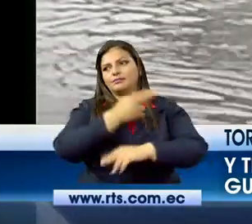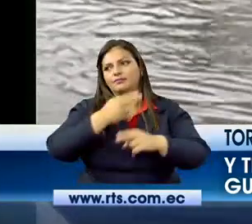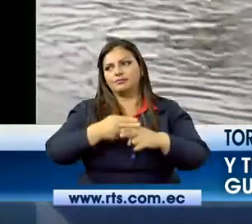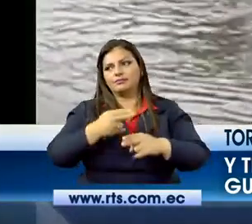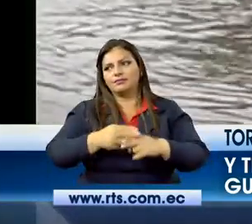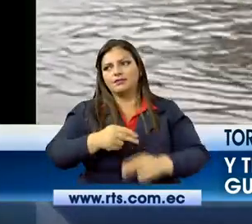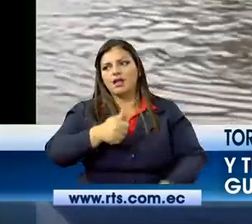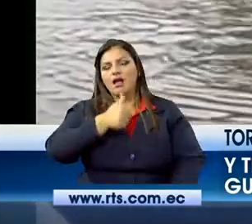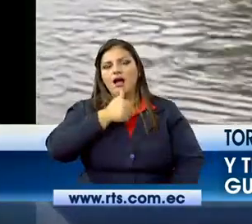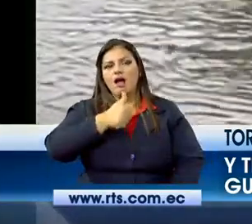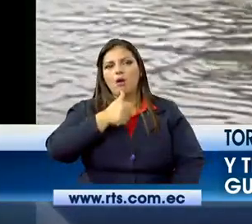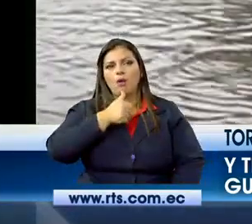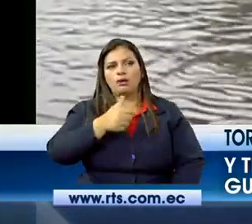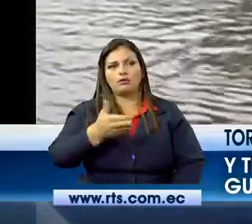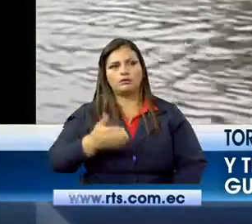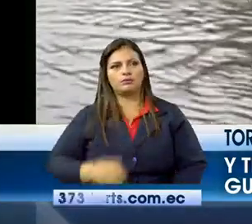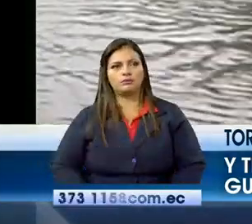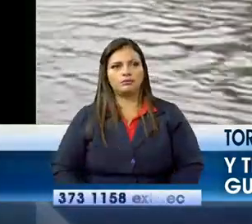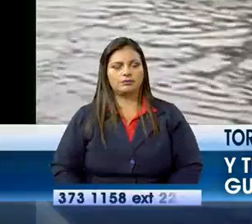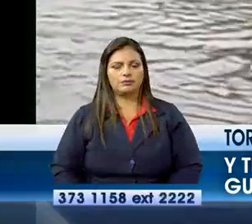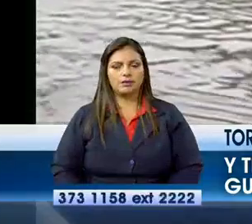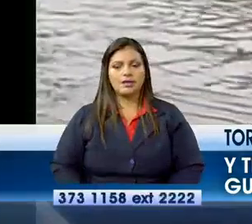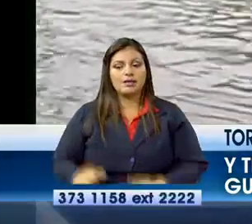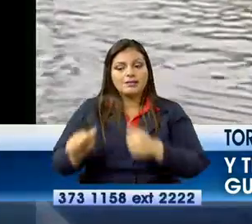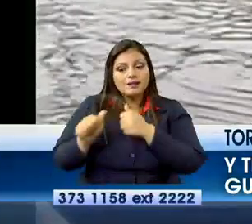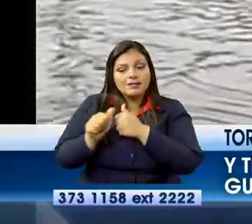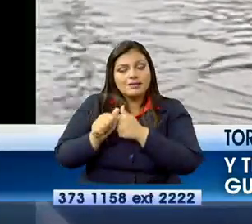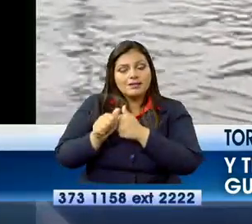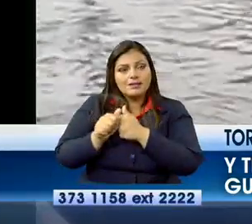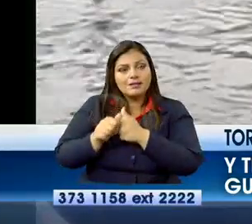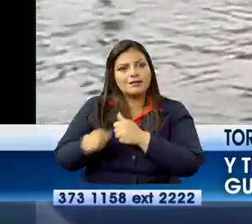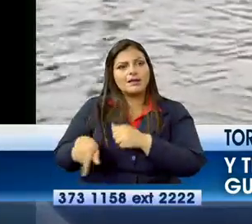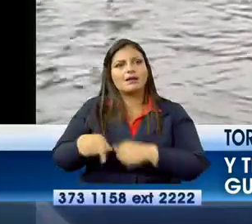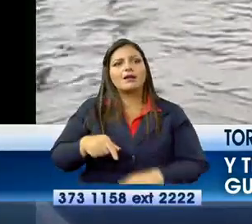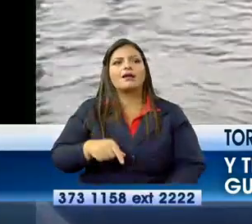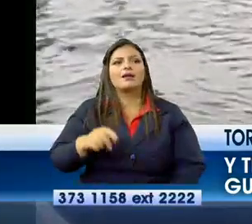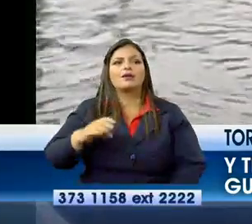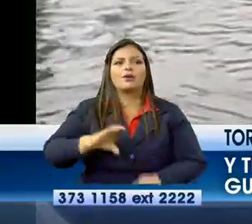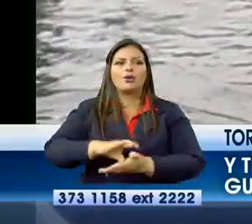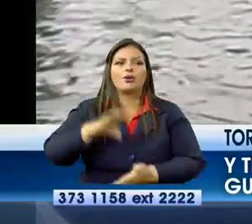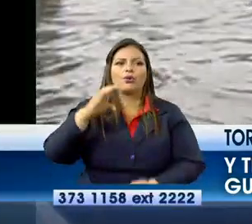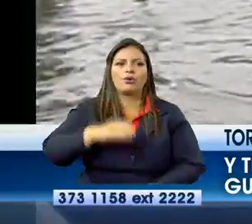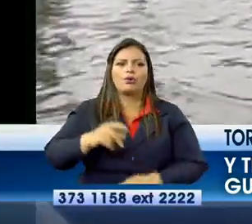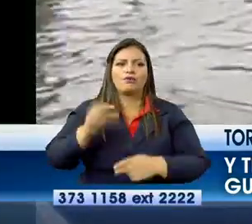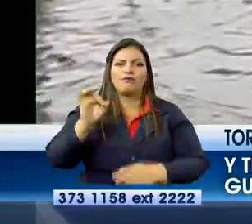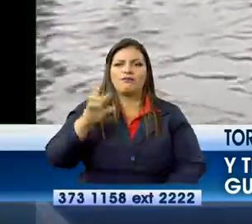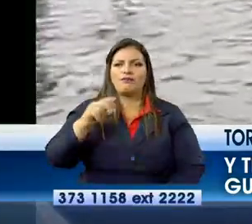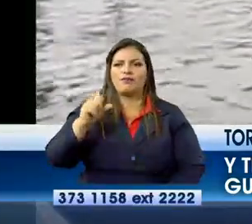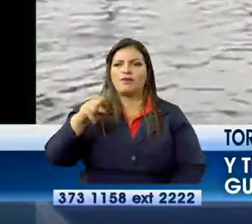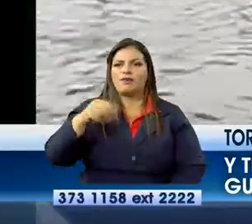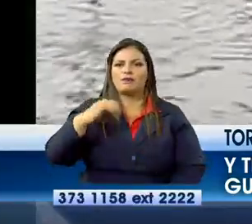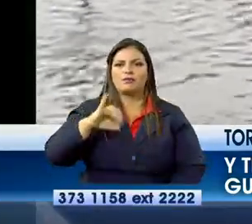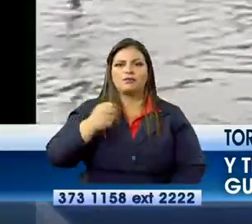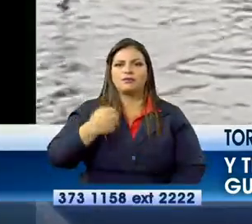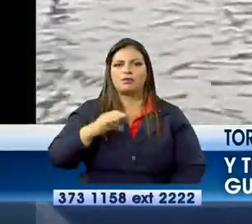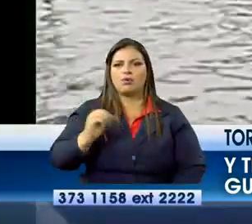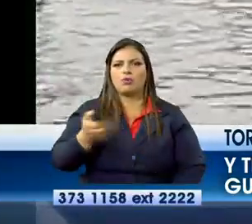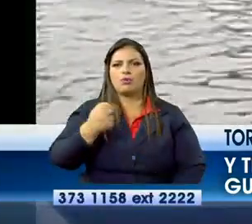junto a Urdenor, junto al Colegio Francisco Huerta Rendón, una vía de alto tránsito vehicular.